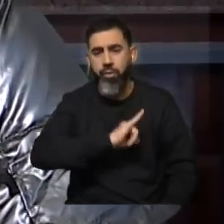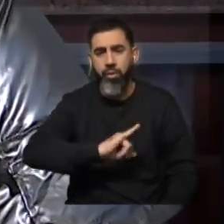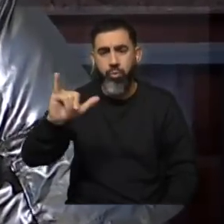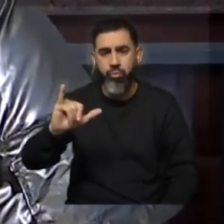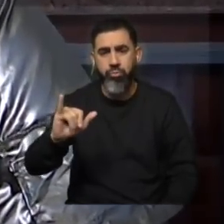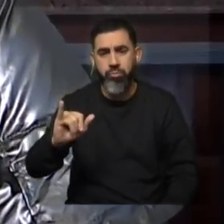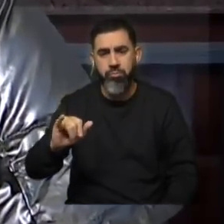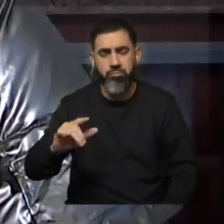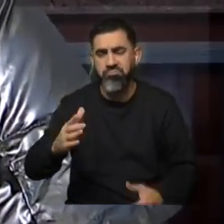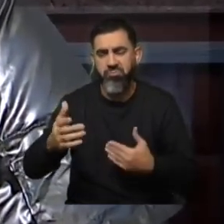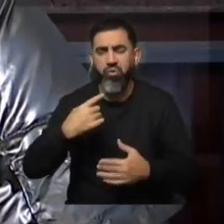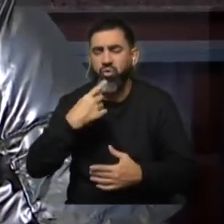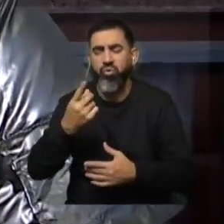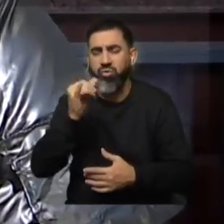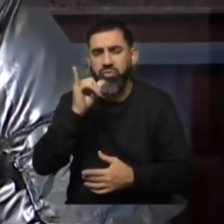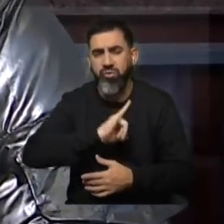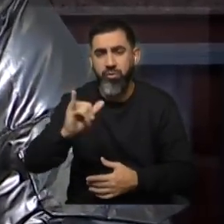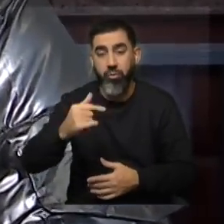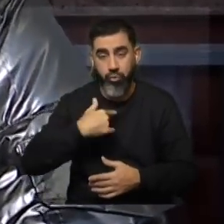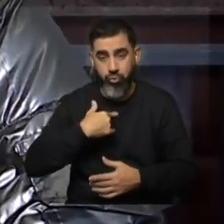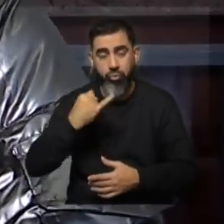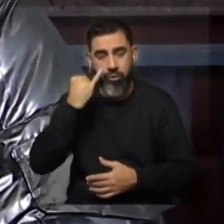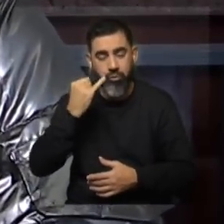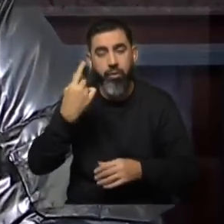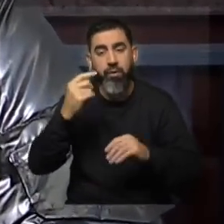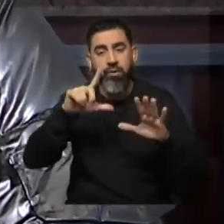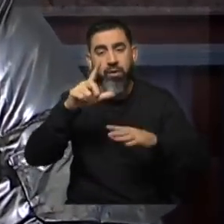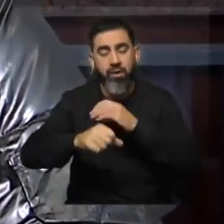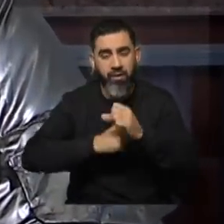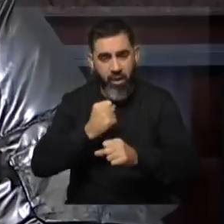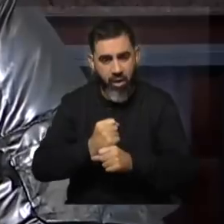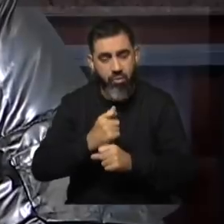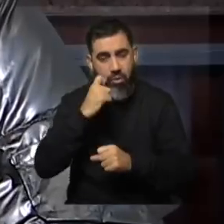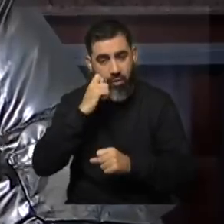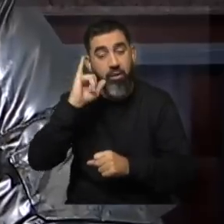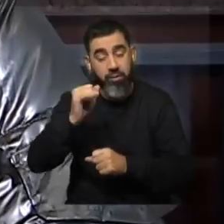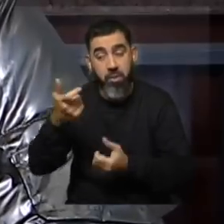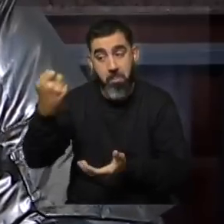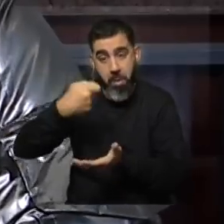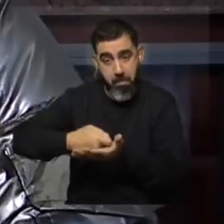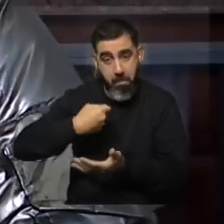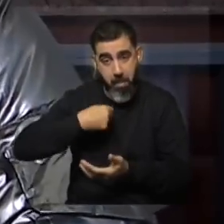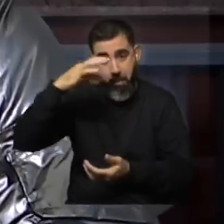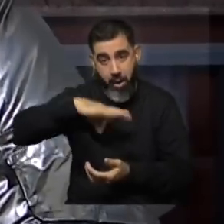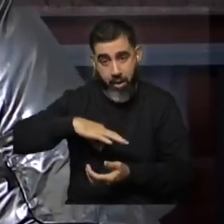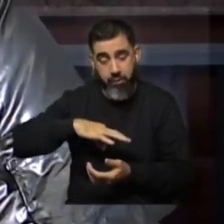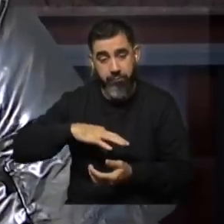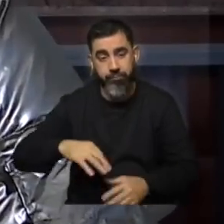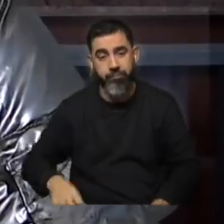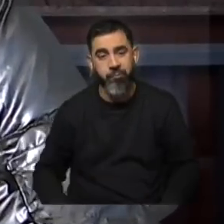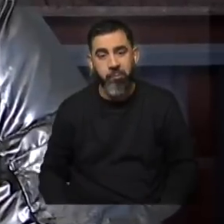no gano nada con denunciarlo si bien cuando yo estuve con él tenía 17 años y a cambio de eso me pagó yo creo que